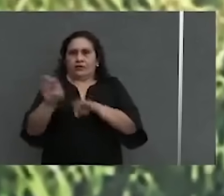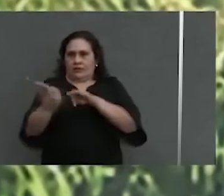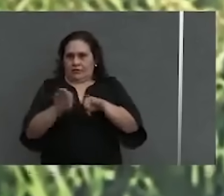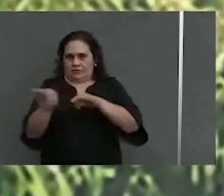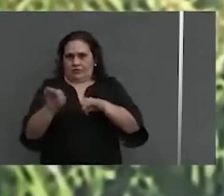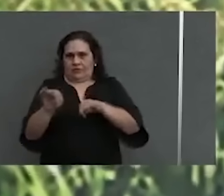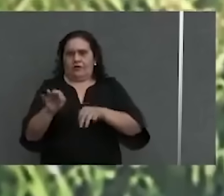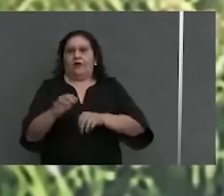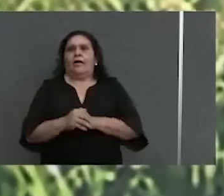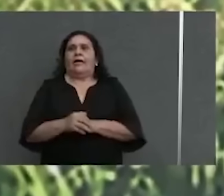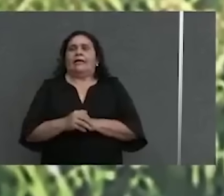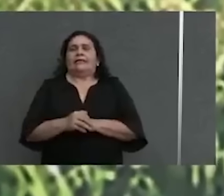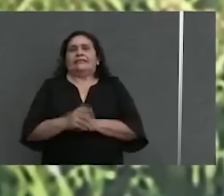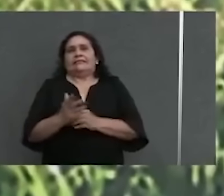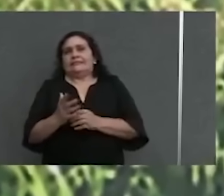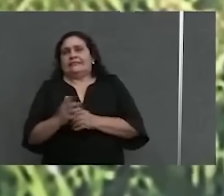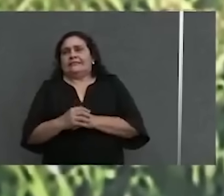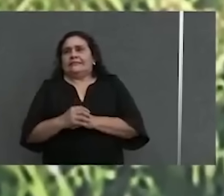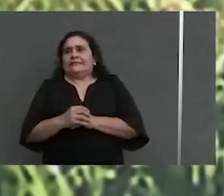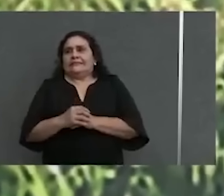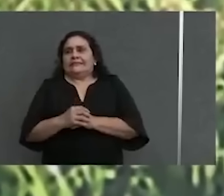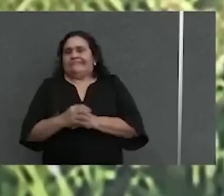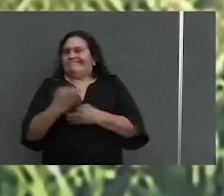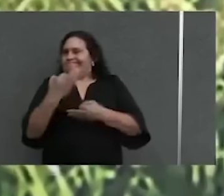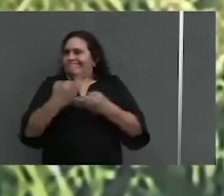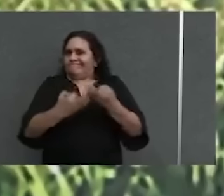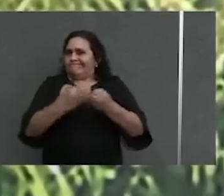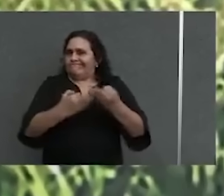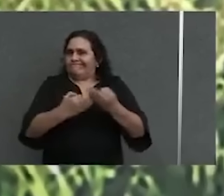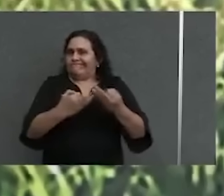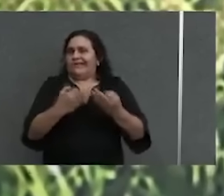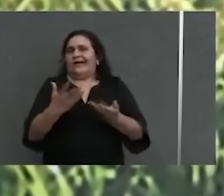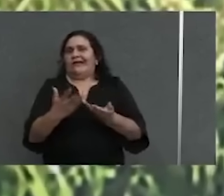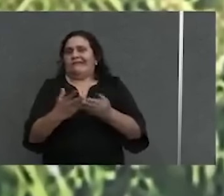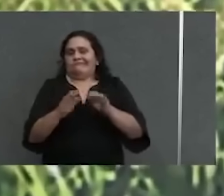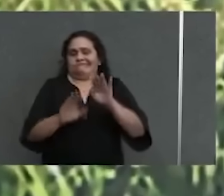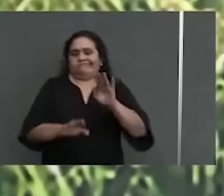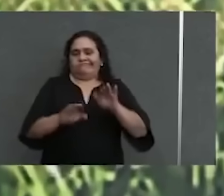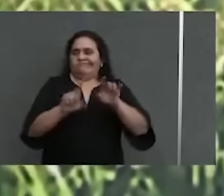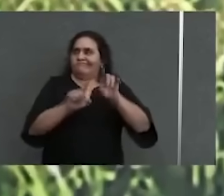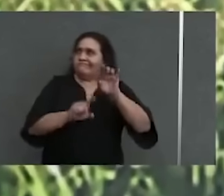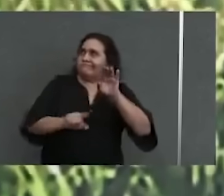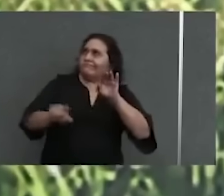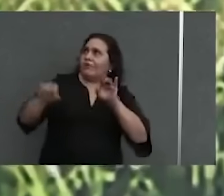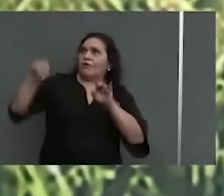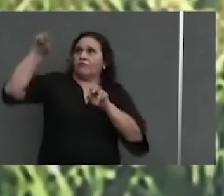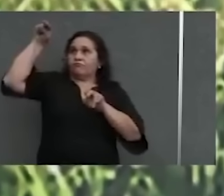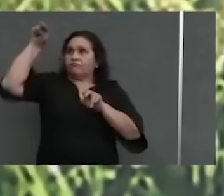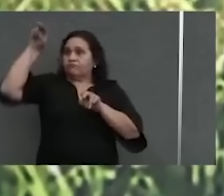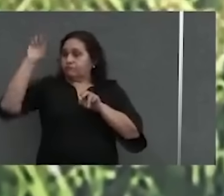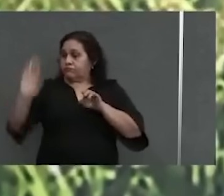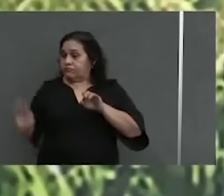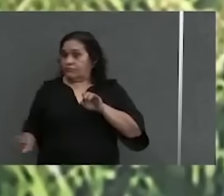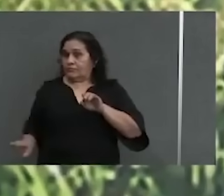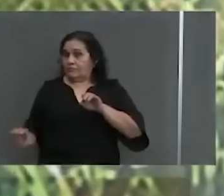que todavía no llegamos a ganar lo que queremos ganar, lo que se gana en el norte del país, pero lo que sí es que el salario ha aumentado